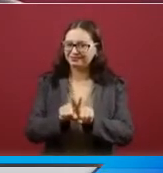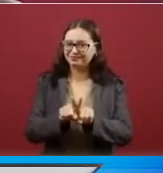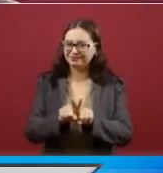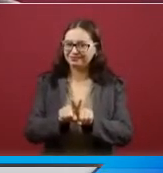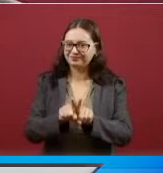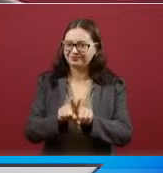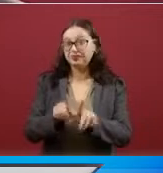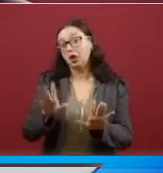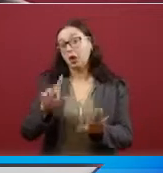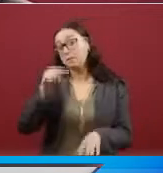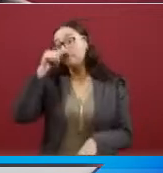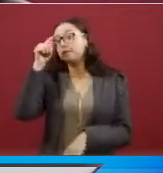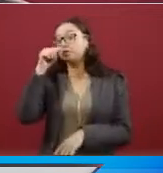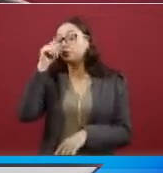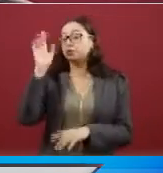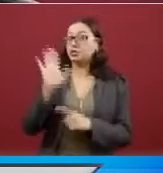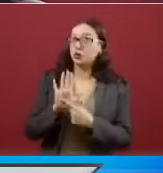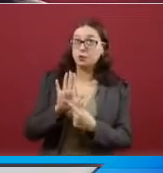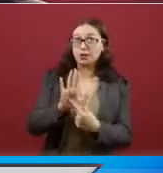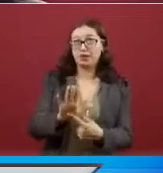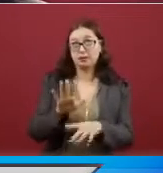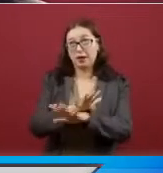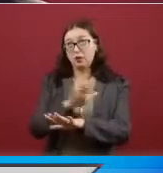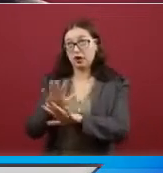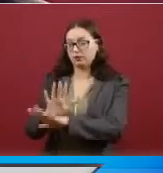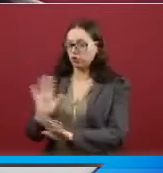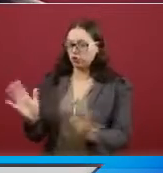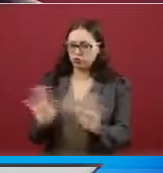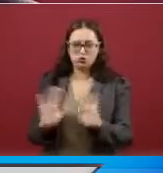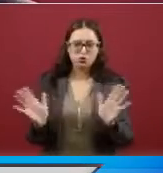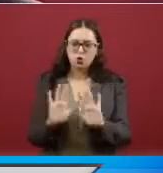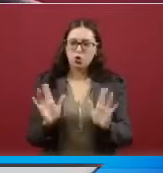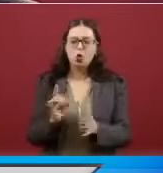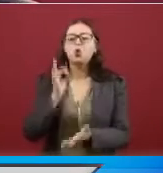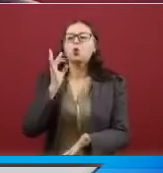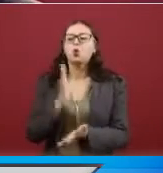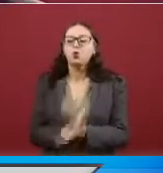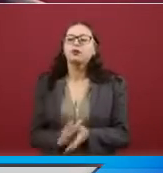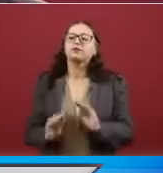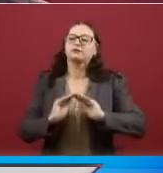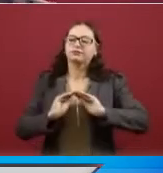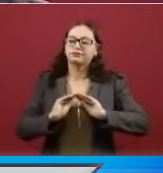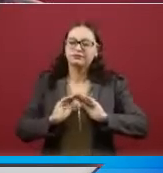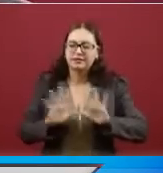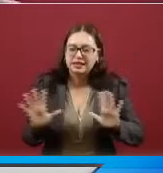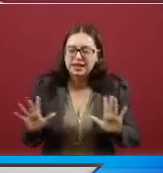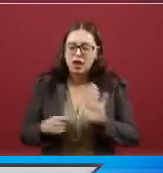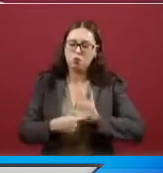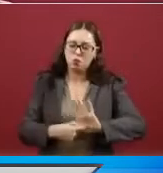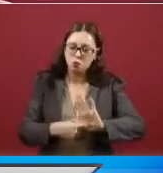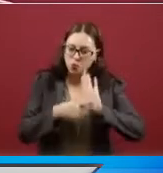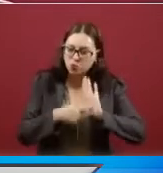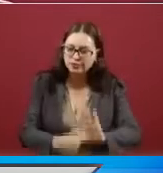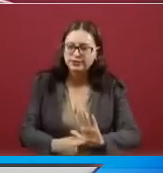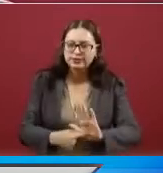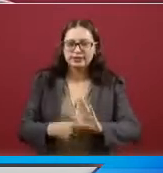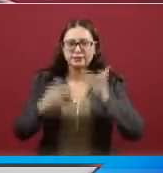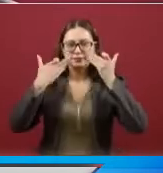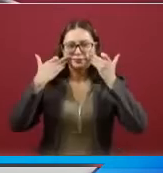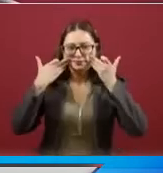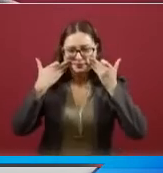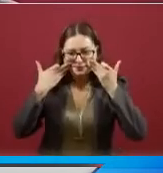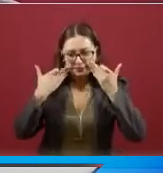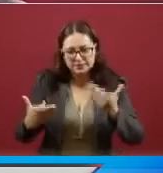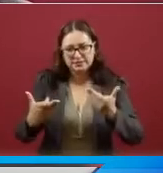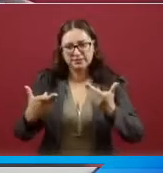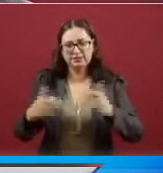procesos electorales. Se garantizarán elecciones limpias y libres. Este es otro cambio de la Cuarta Transformación de México. Existirá